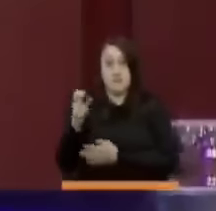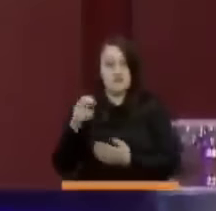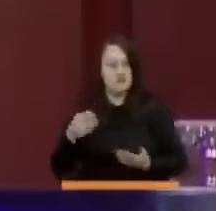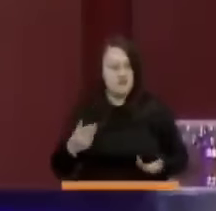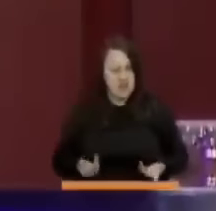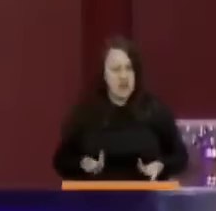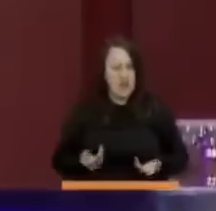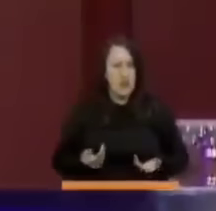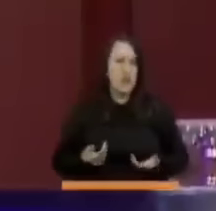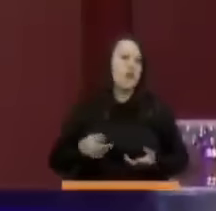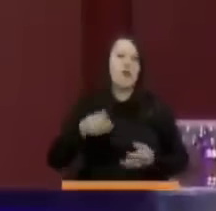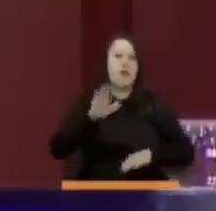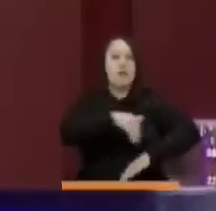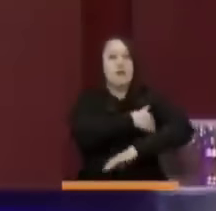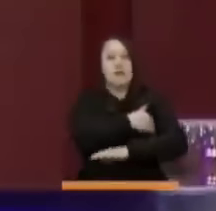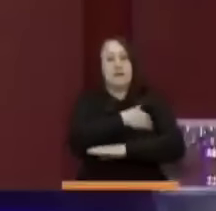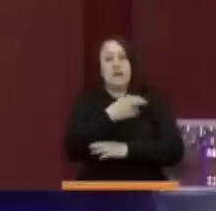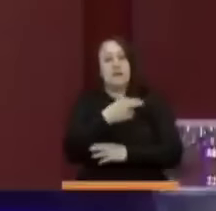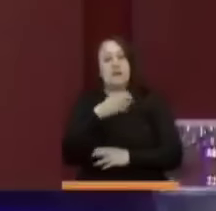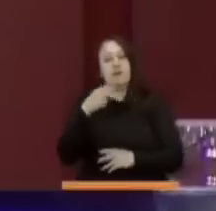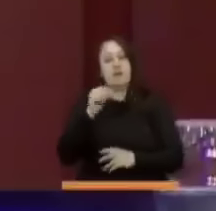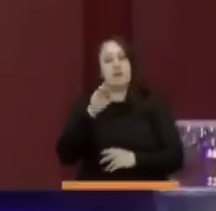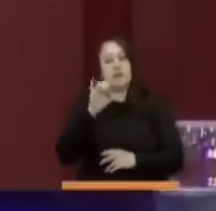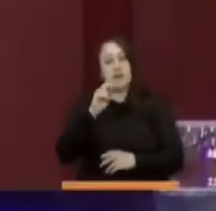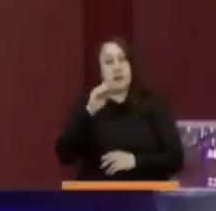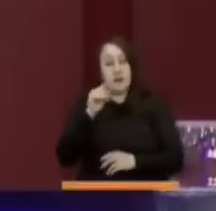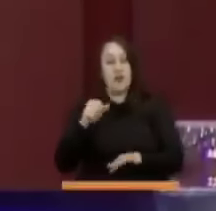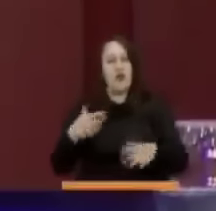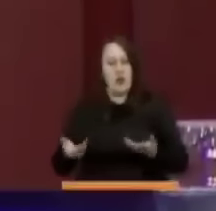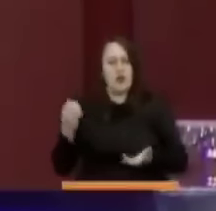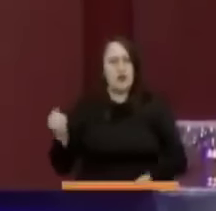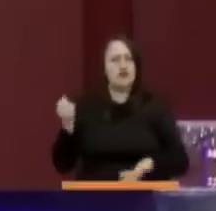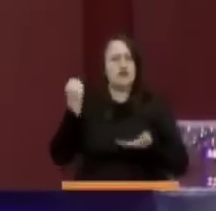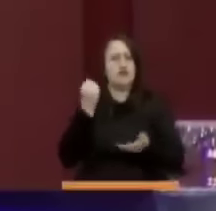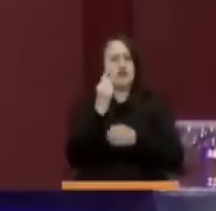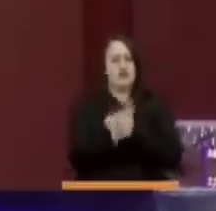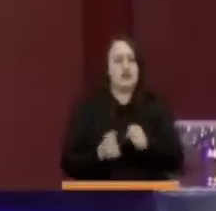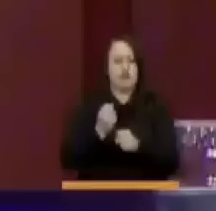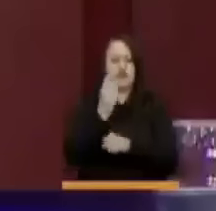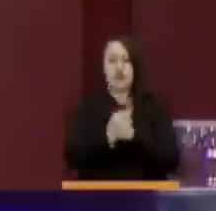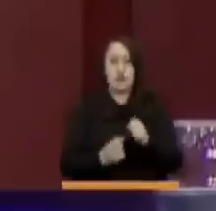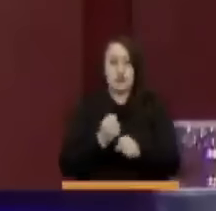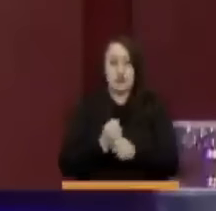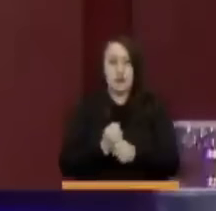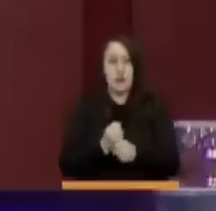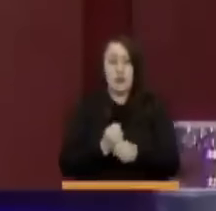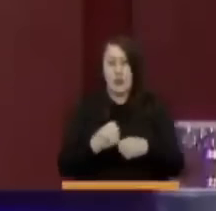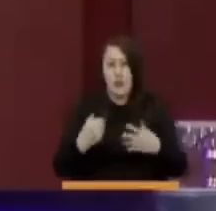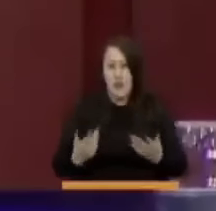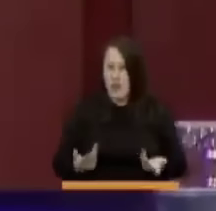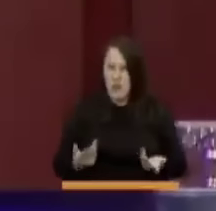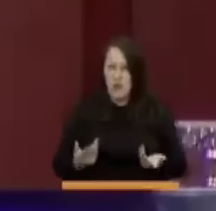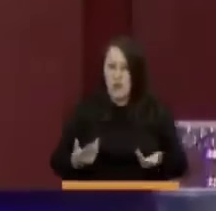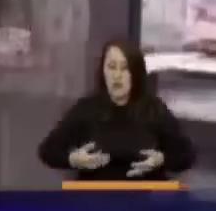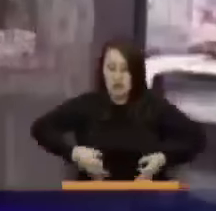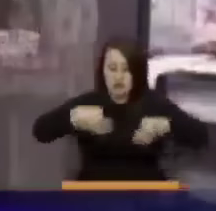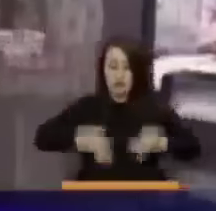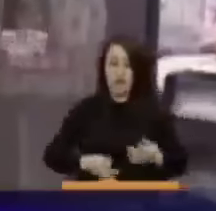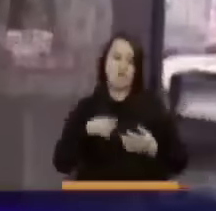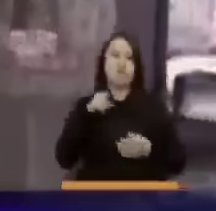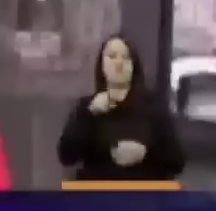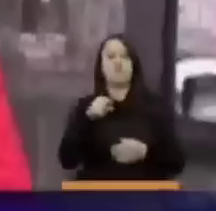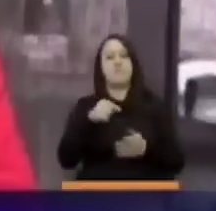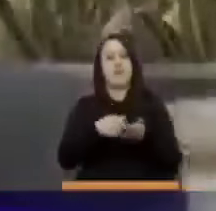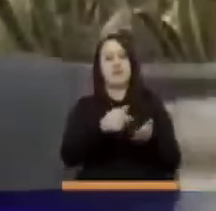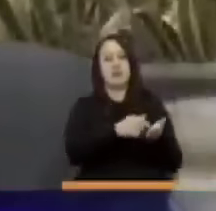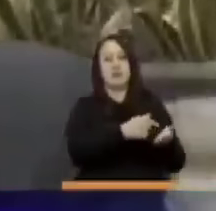por intermedio del Ministerio de Hacienda y Crédito Público, tiene una asignación de recursos anuales en las cuales nos dan un techo para poder llegar al gasto.